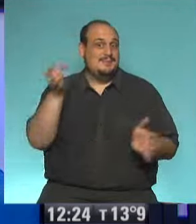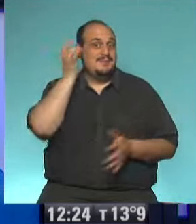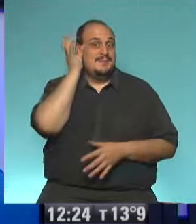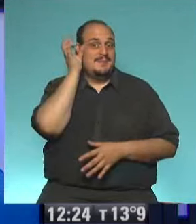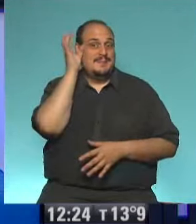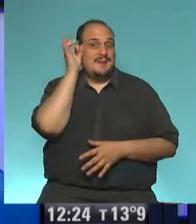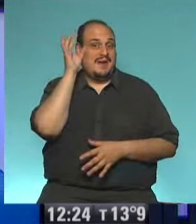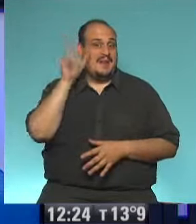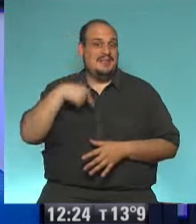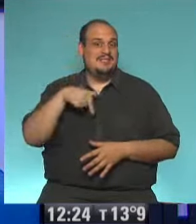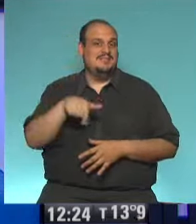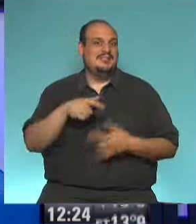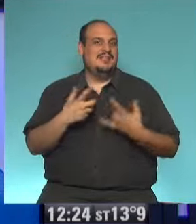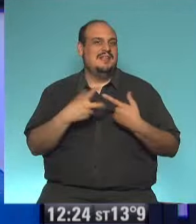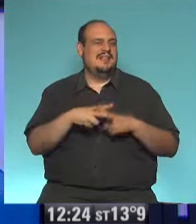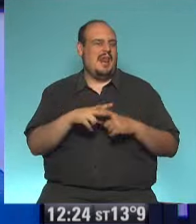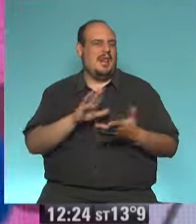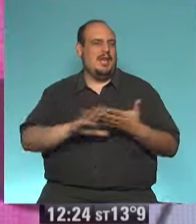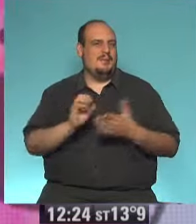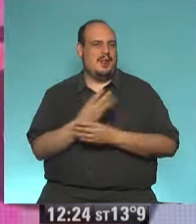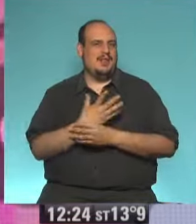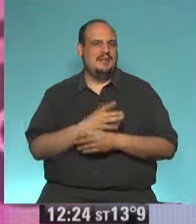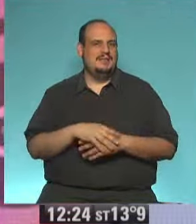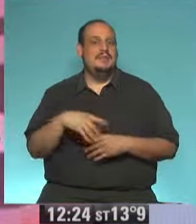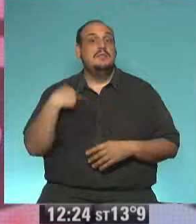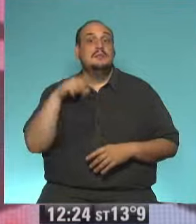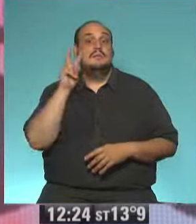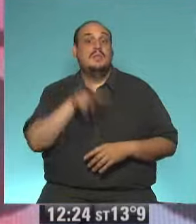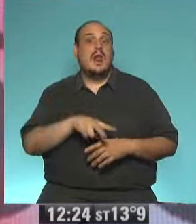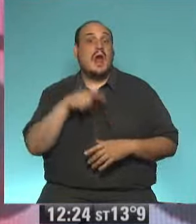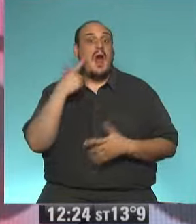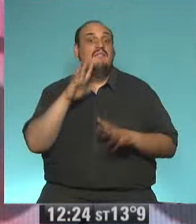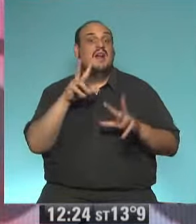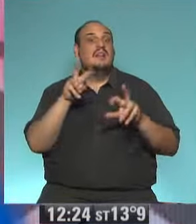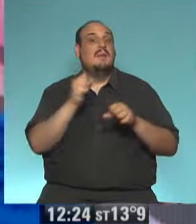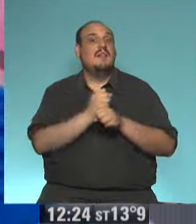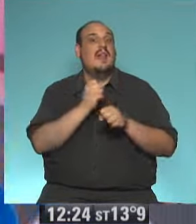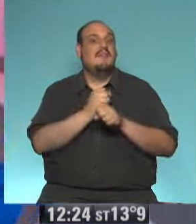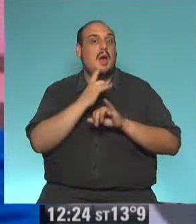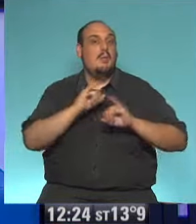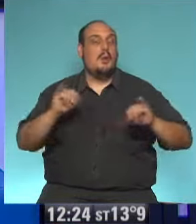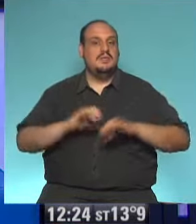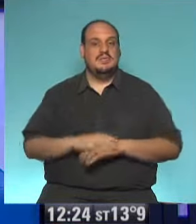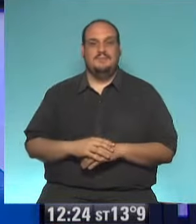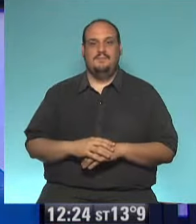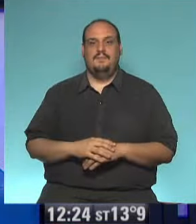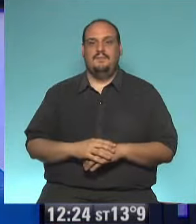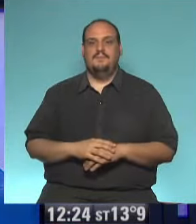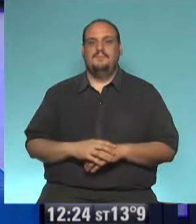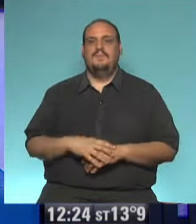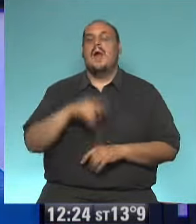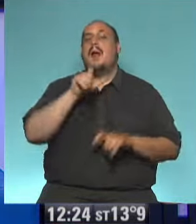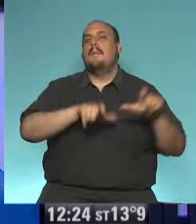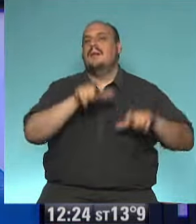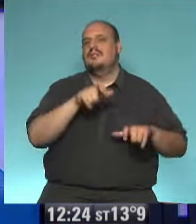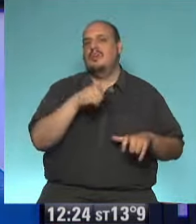En Quique tenemos la última tecnología. Escuchemos, chicas, hola. ¿Cómo se trabaja con el tema de la publicidad? ¡Ah, qué tal! Son gente de